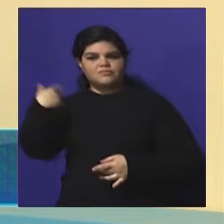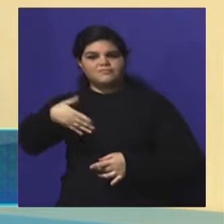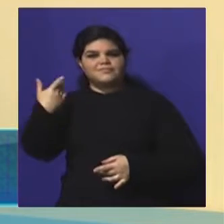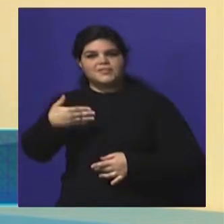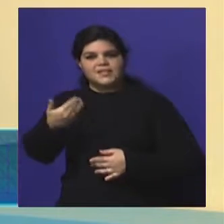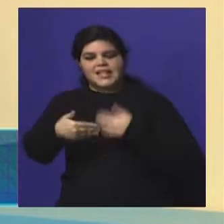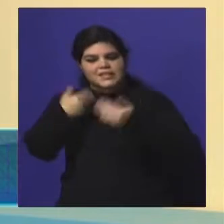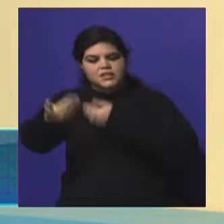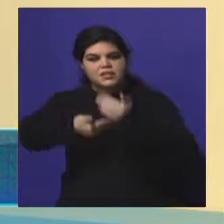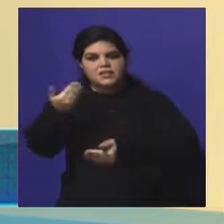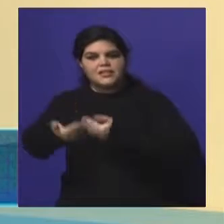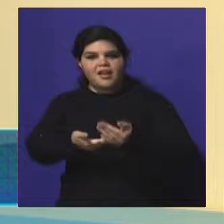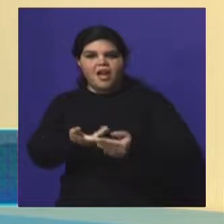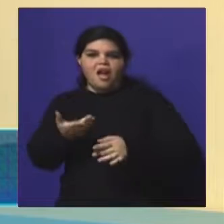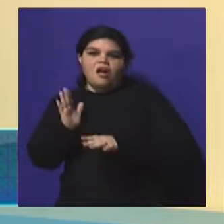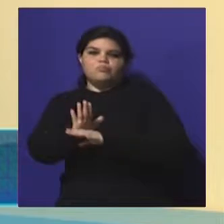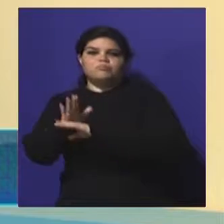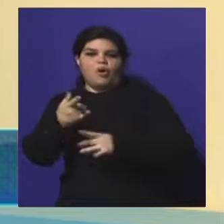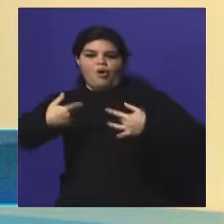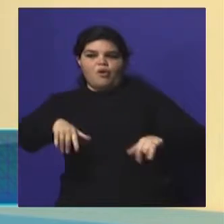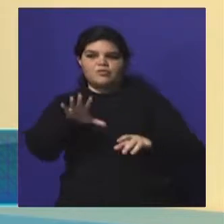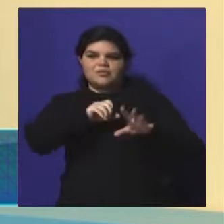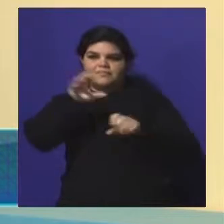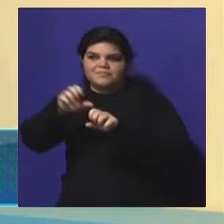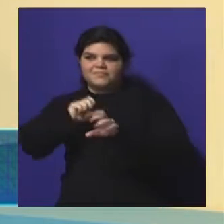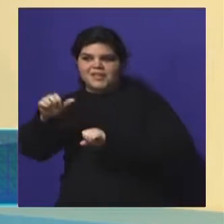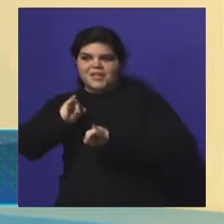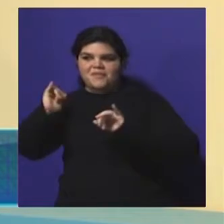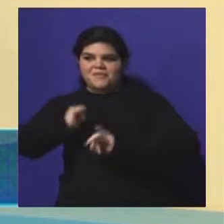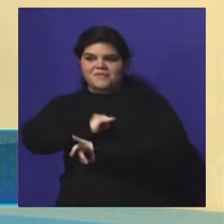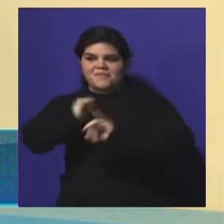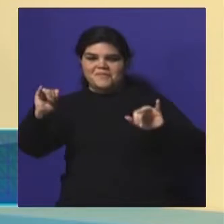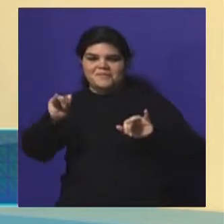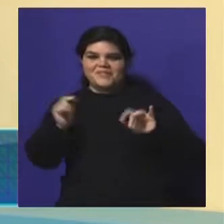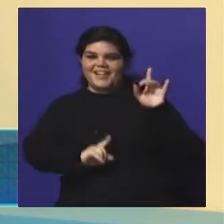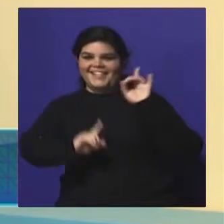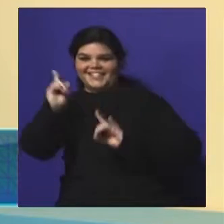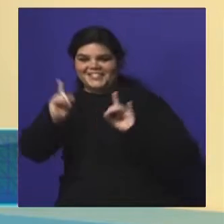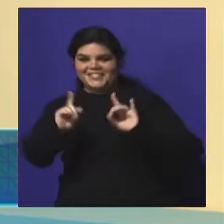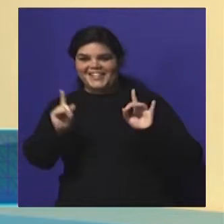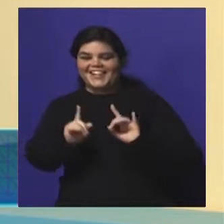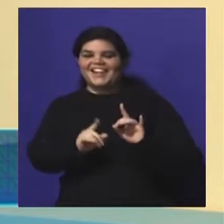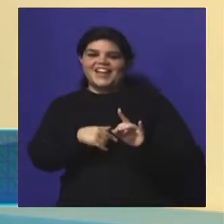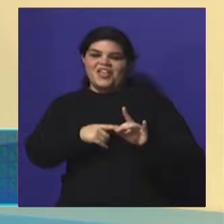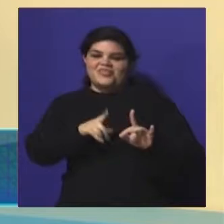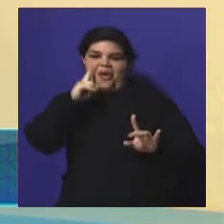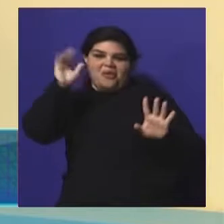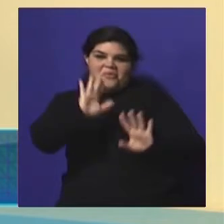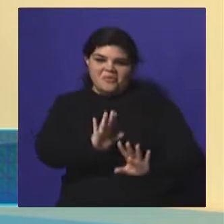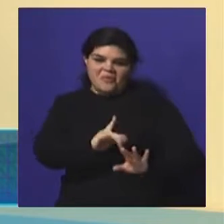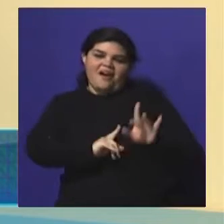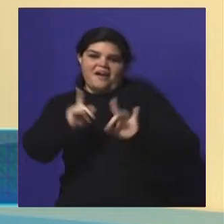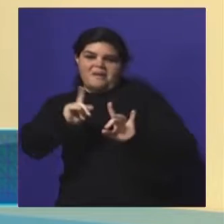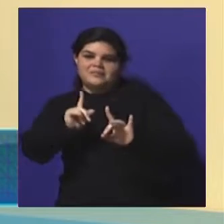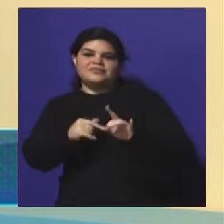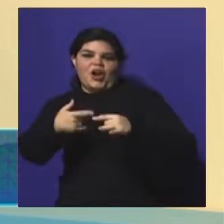encontrar estos materiales y esta información que están medio escondidos entre las crónicas allí o la trastienda incluso